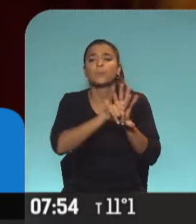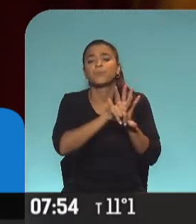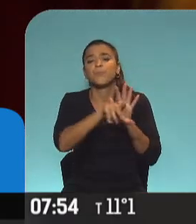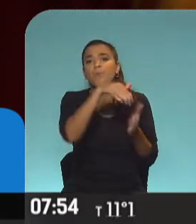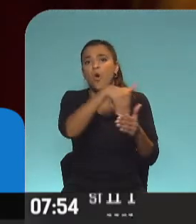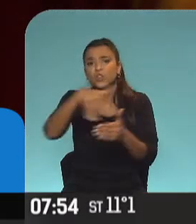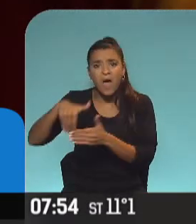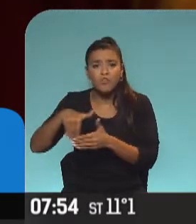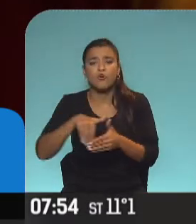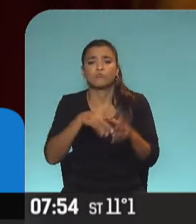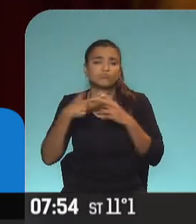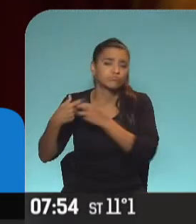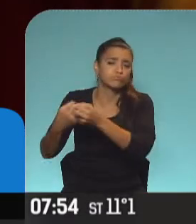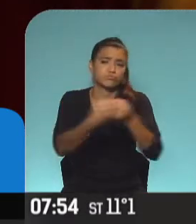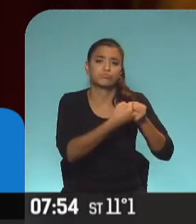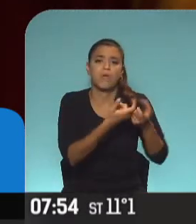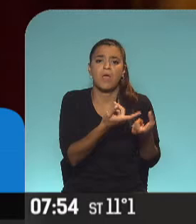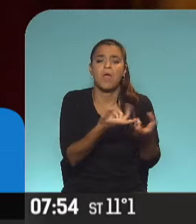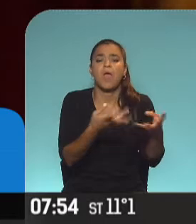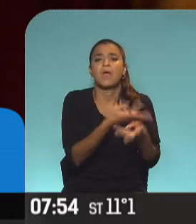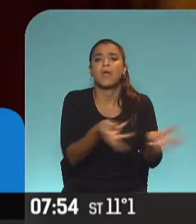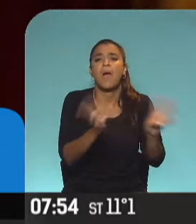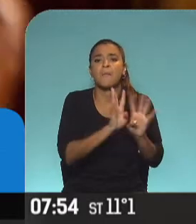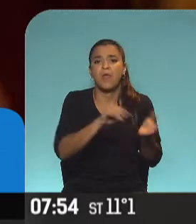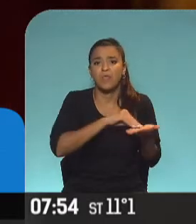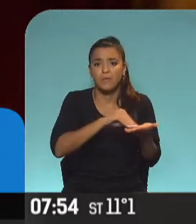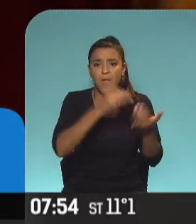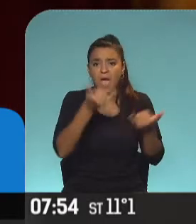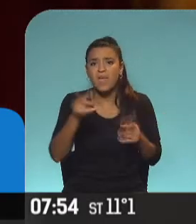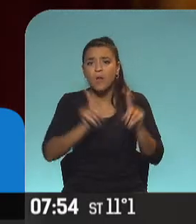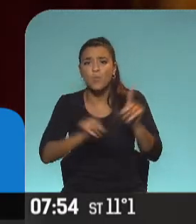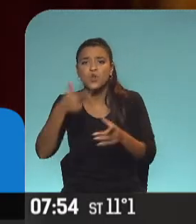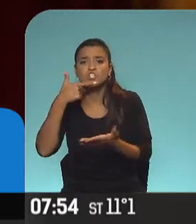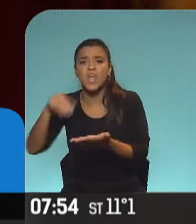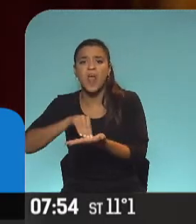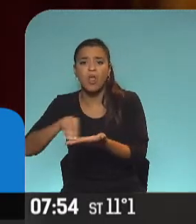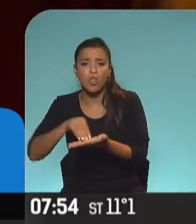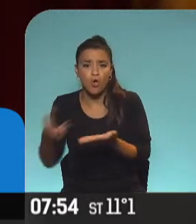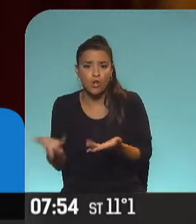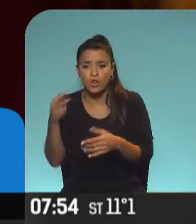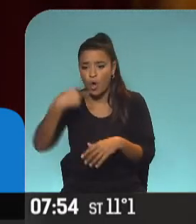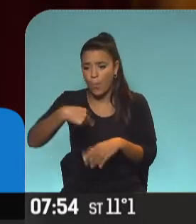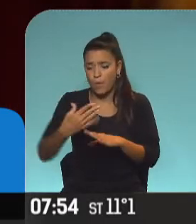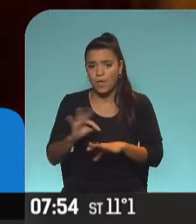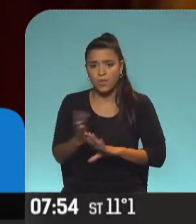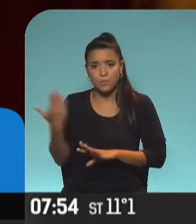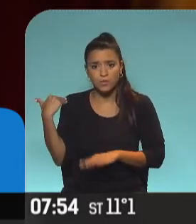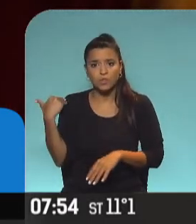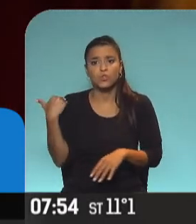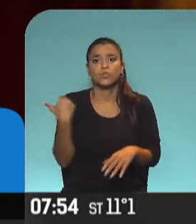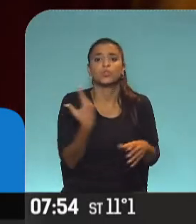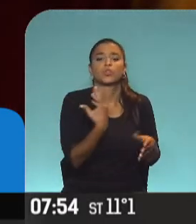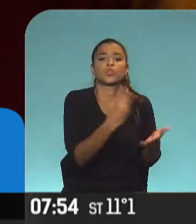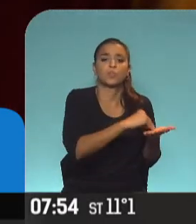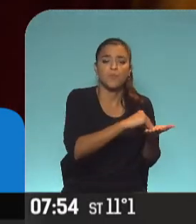unanimidad prácticamente en la Cámara de Diputados, incluso hay senadores que en noviembre del año pasado eran diputados, votaron